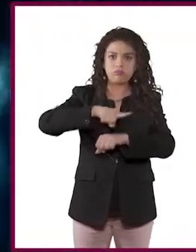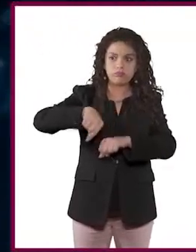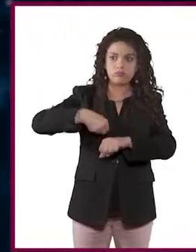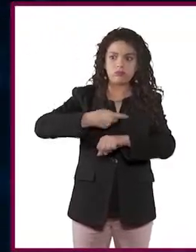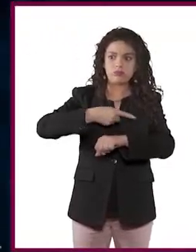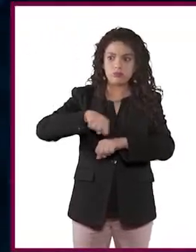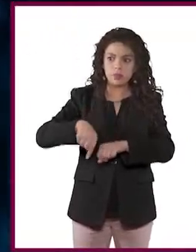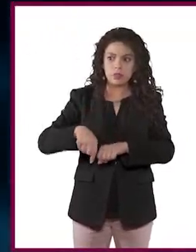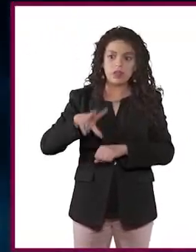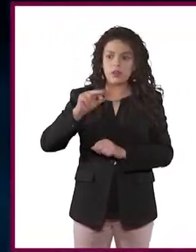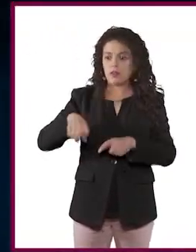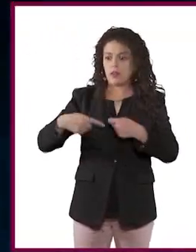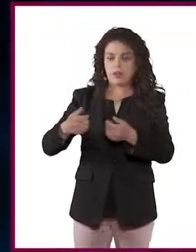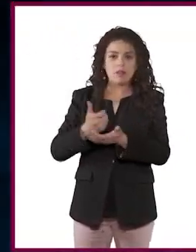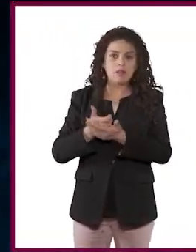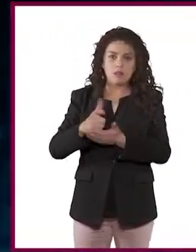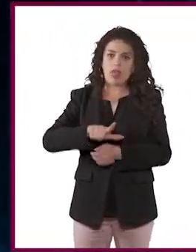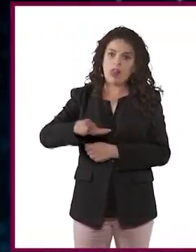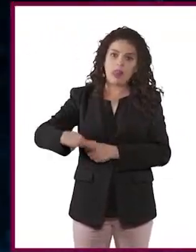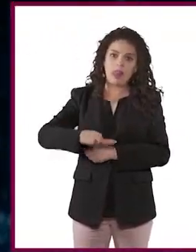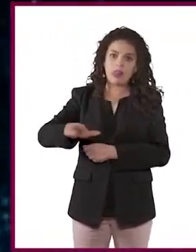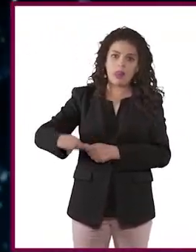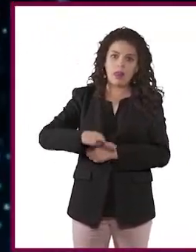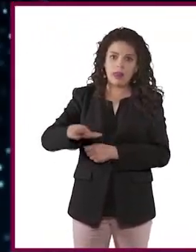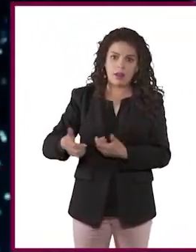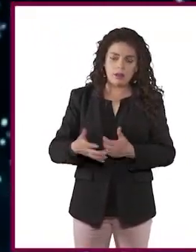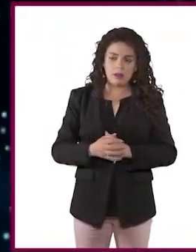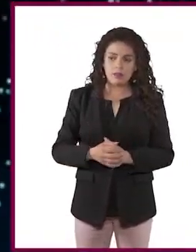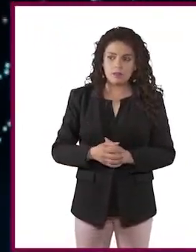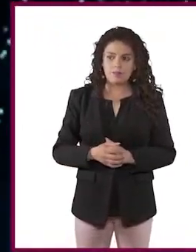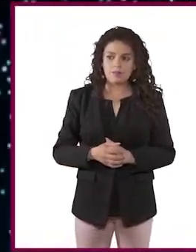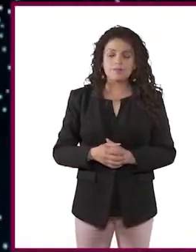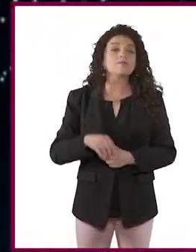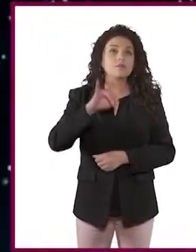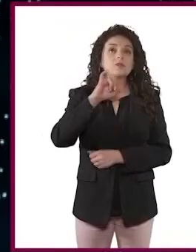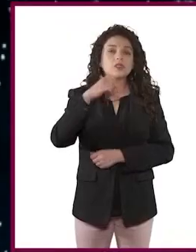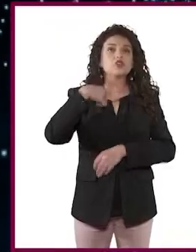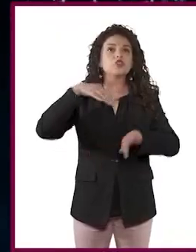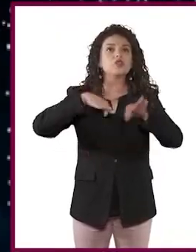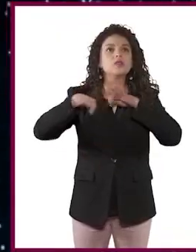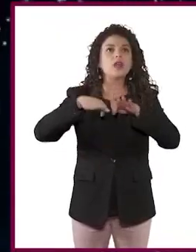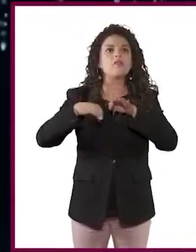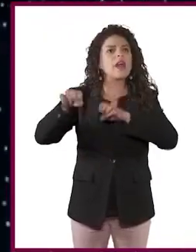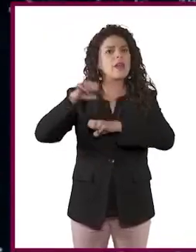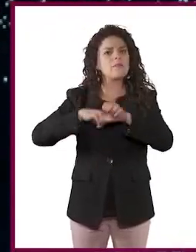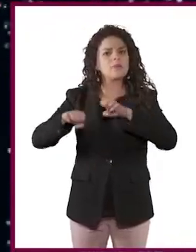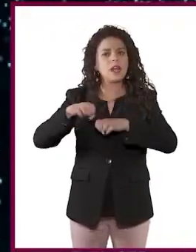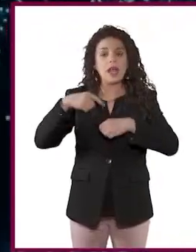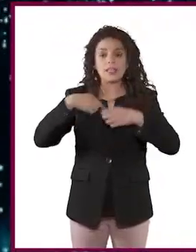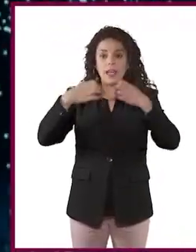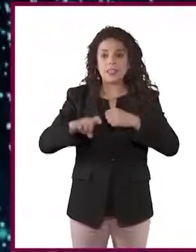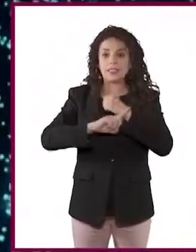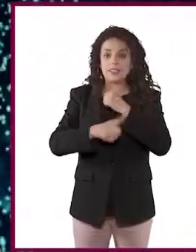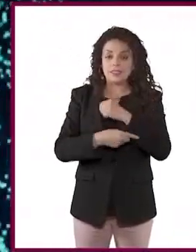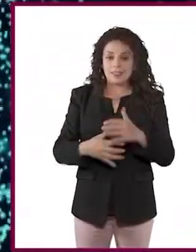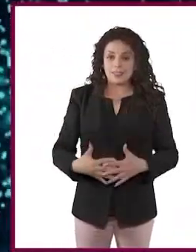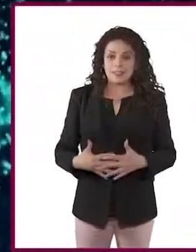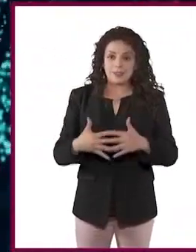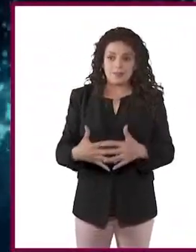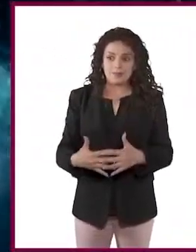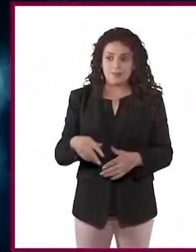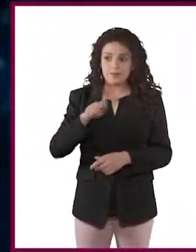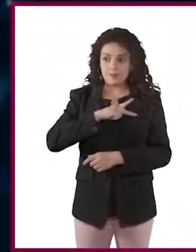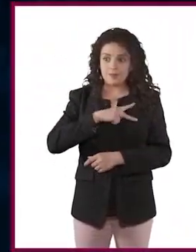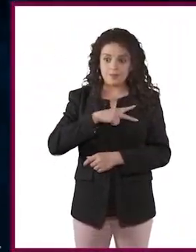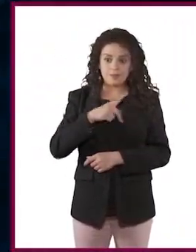no les reponían el pago. Sí, de hecho fue en el periodo que yo trabajé en una empresa. Estaba yo embarazada de